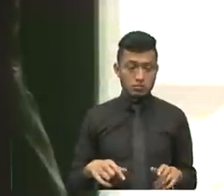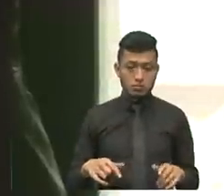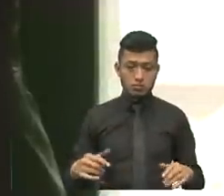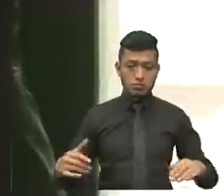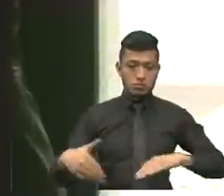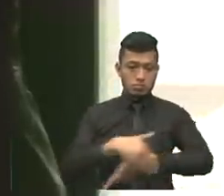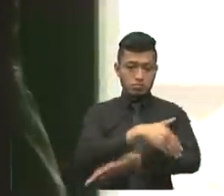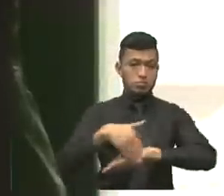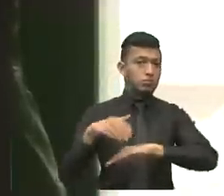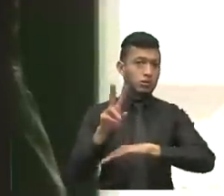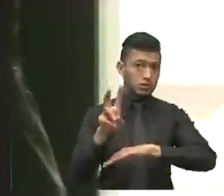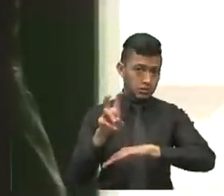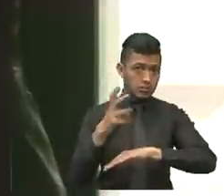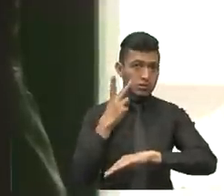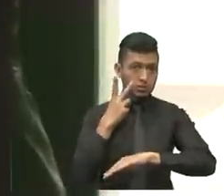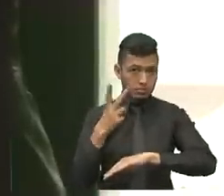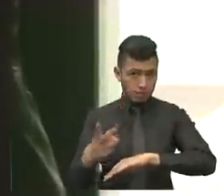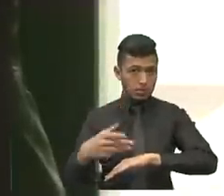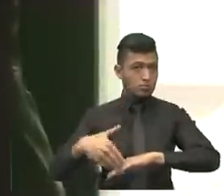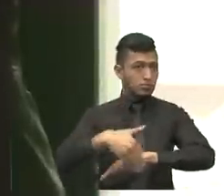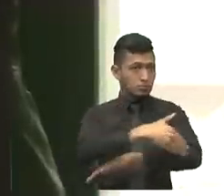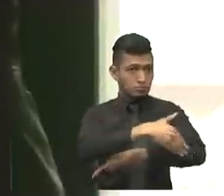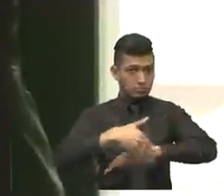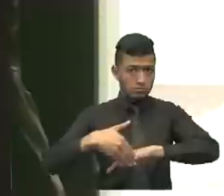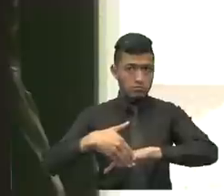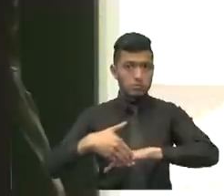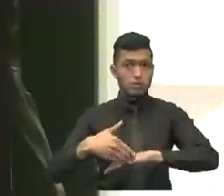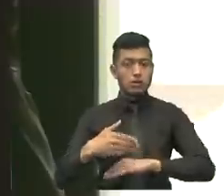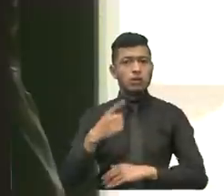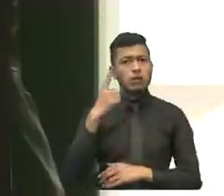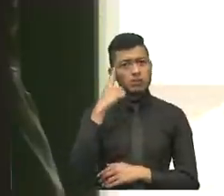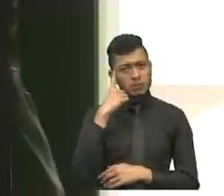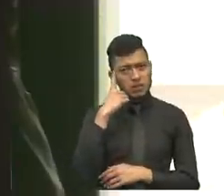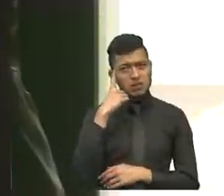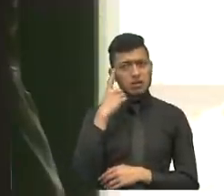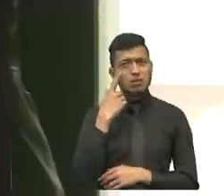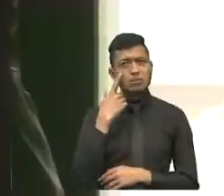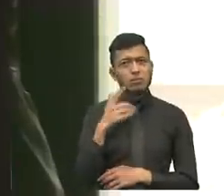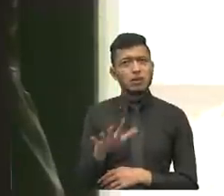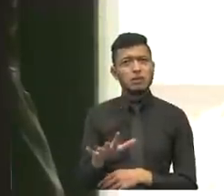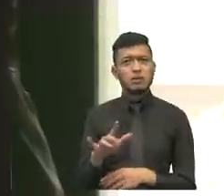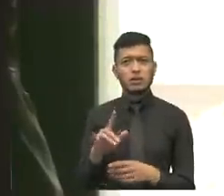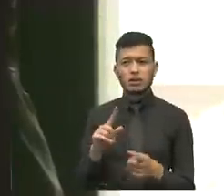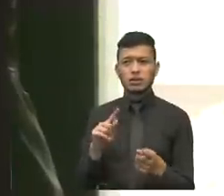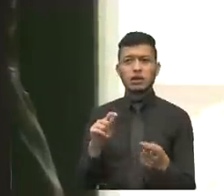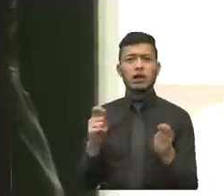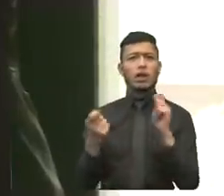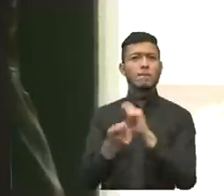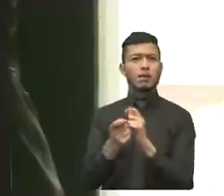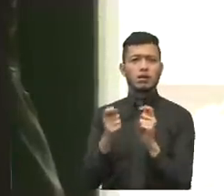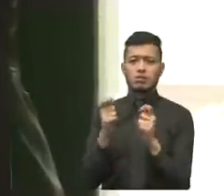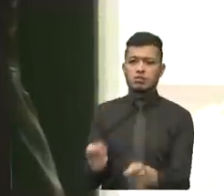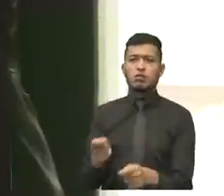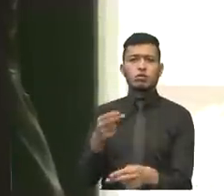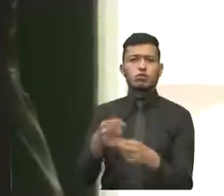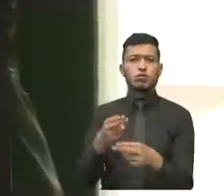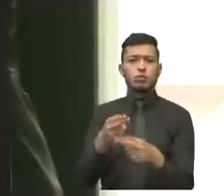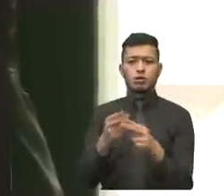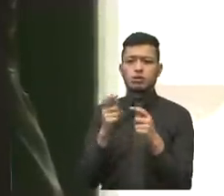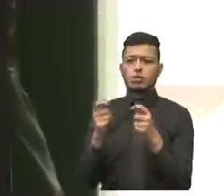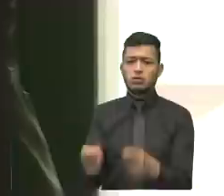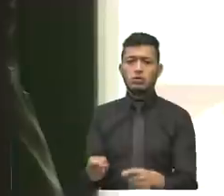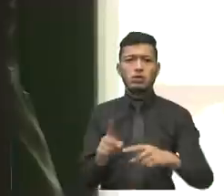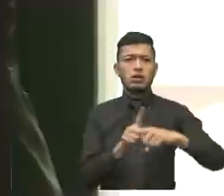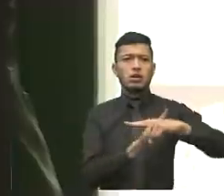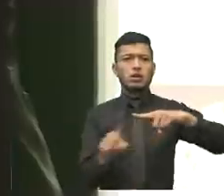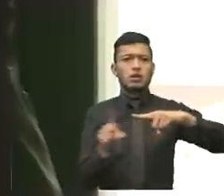la séptima, dentro de este corredor verde. ¿No estamos como de pronto cambiándole el nombre de Transmilenio o de troncal